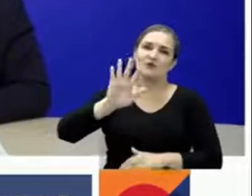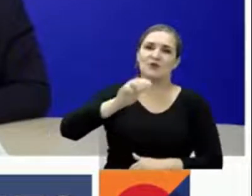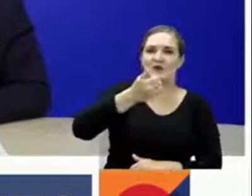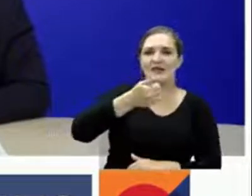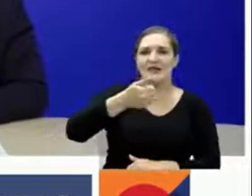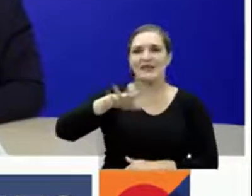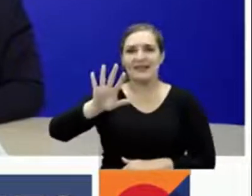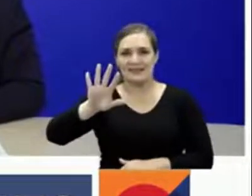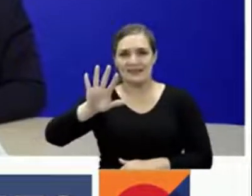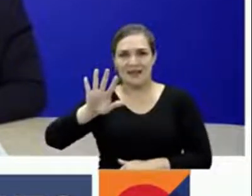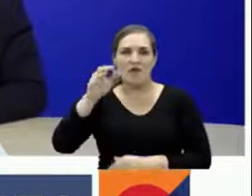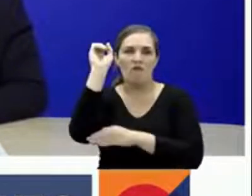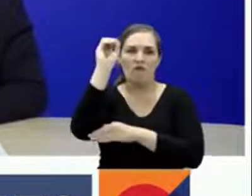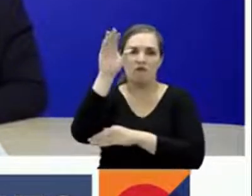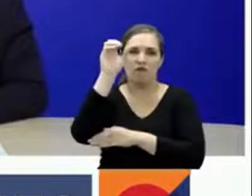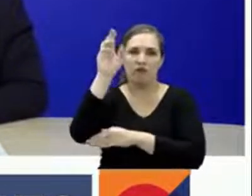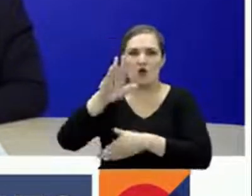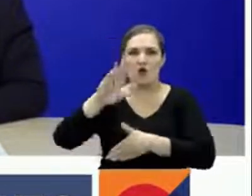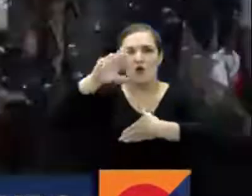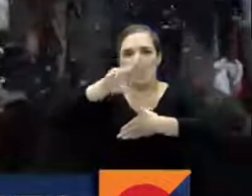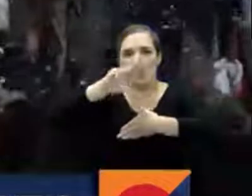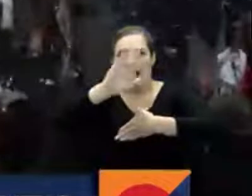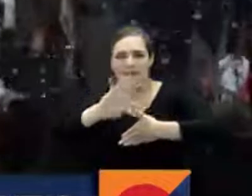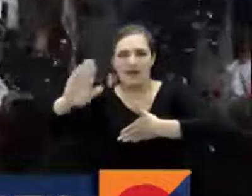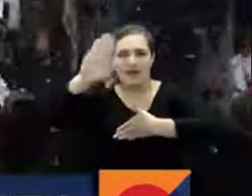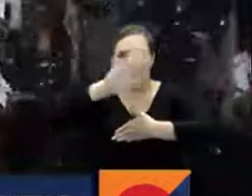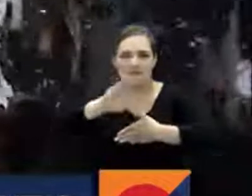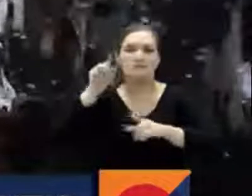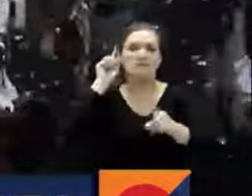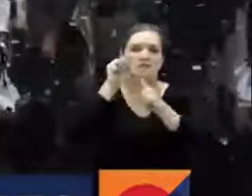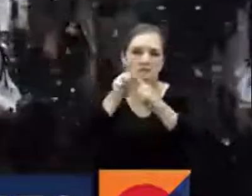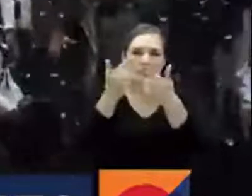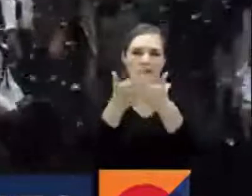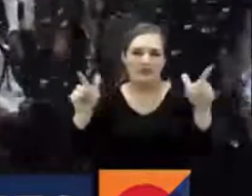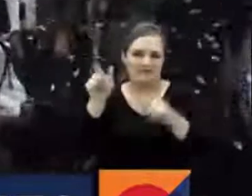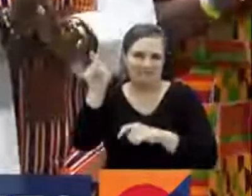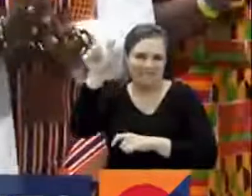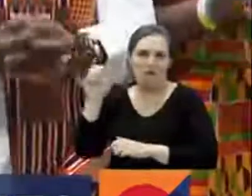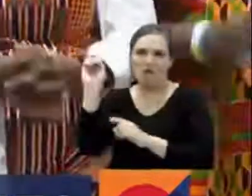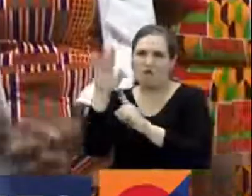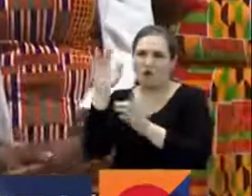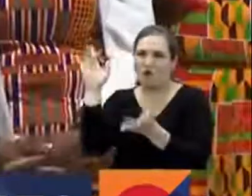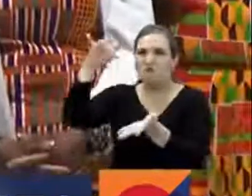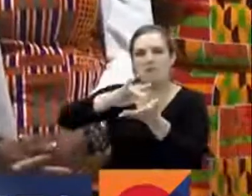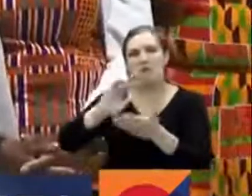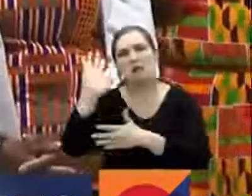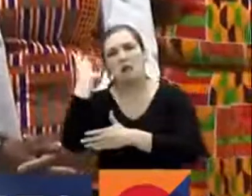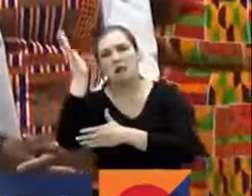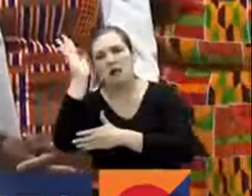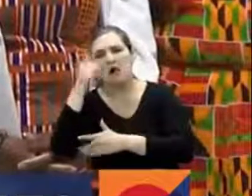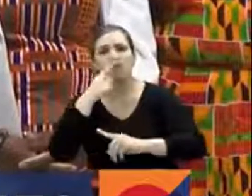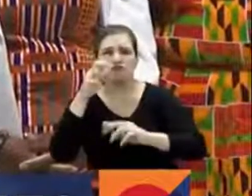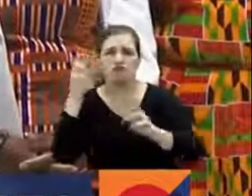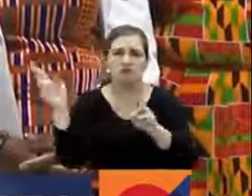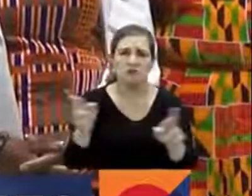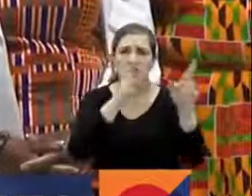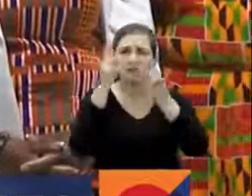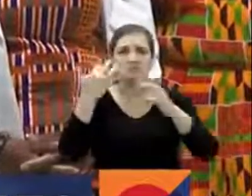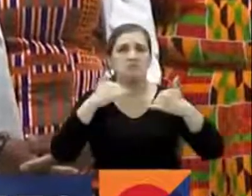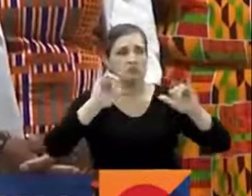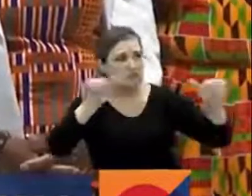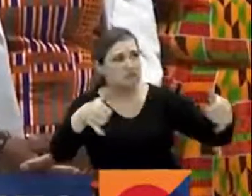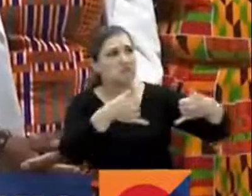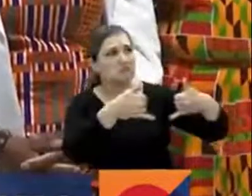por la Fundación Internacional para la Libertad, el jefe del Estado reiteró la comunicación con el presidente electo Gustavo Petro para manifestarle